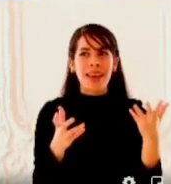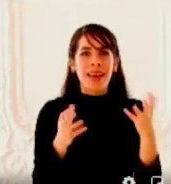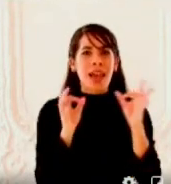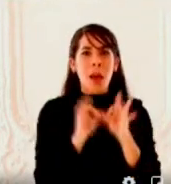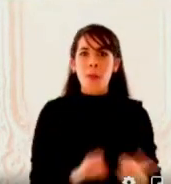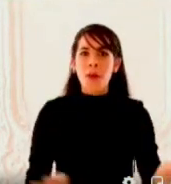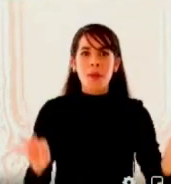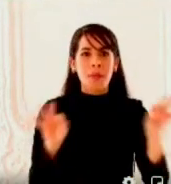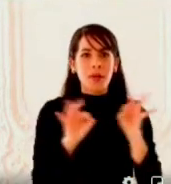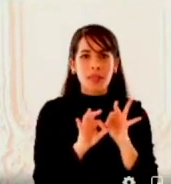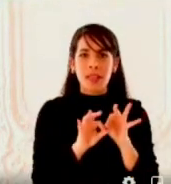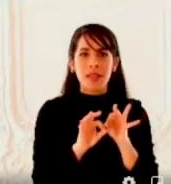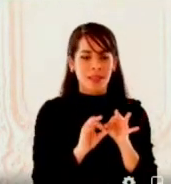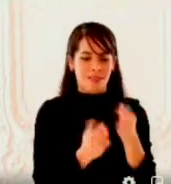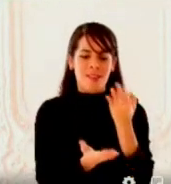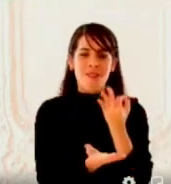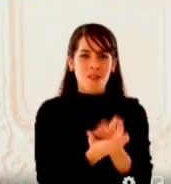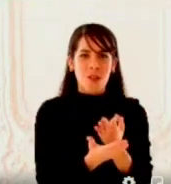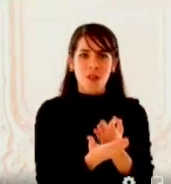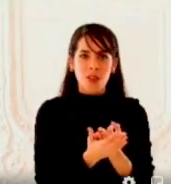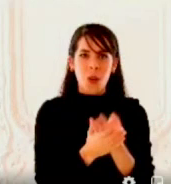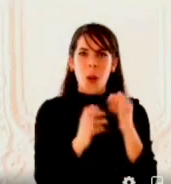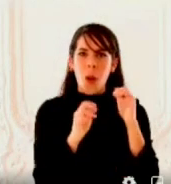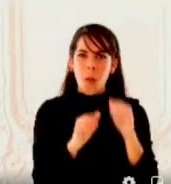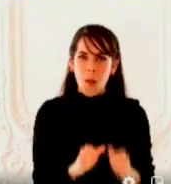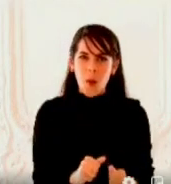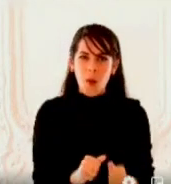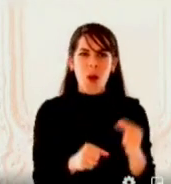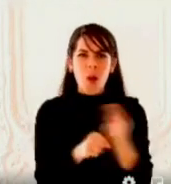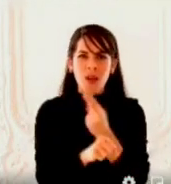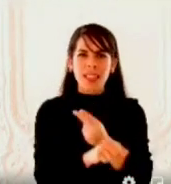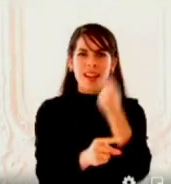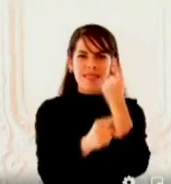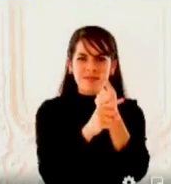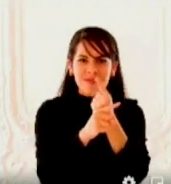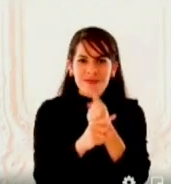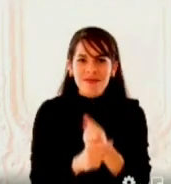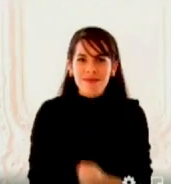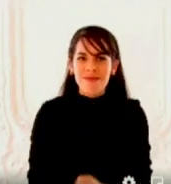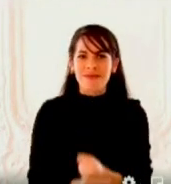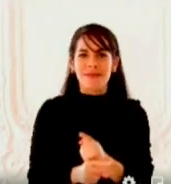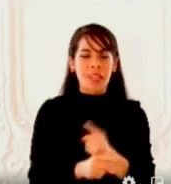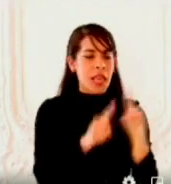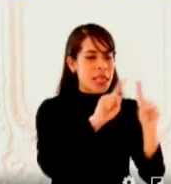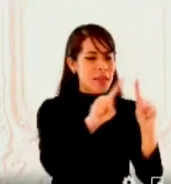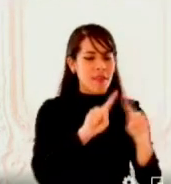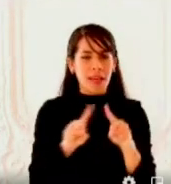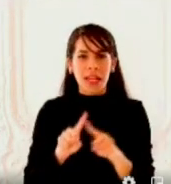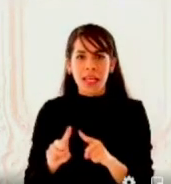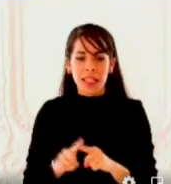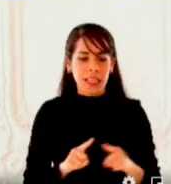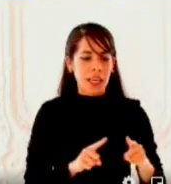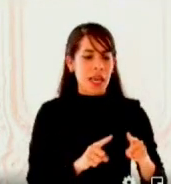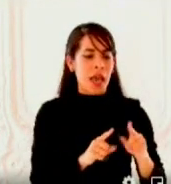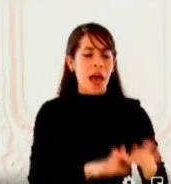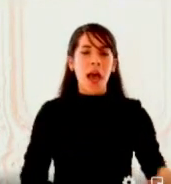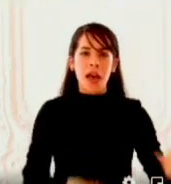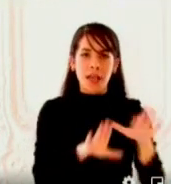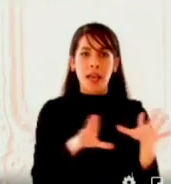cada peso federal que tenemos a nuestra disposición en toda el área de la infraestructura que incluye